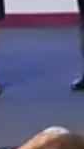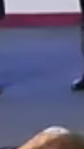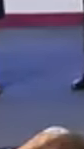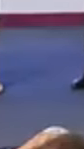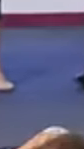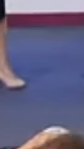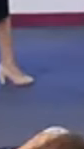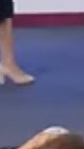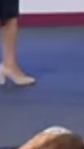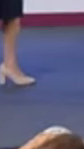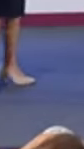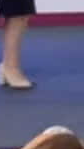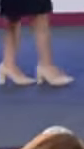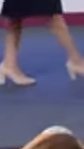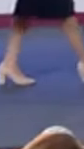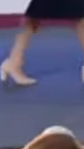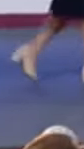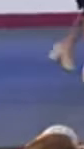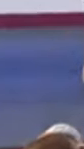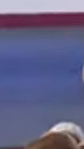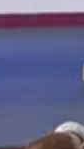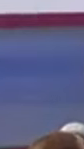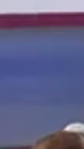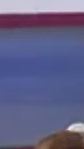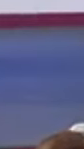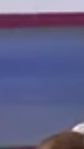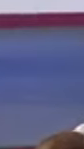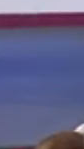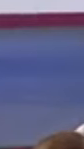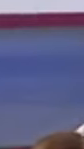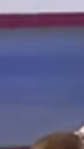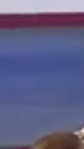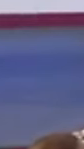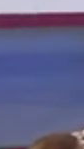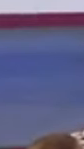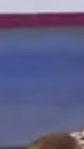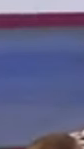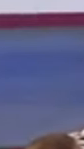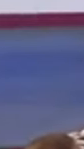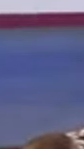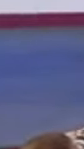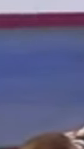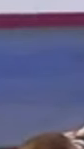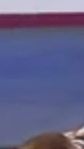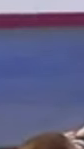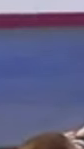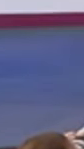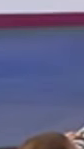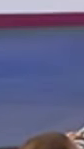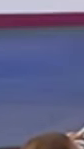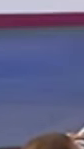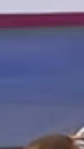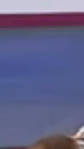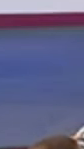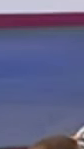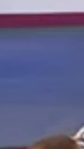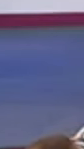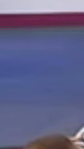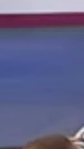te voy a explicar de que trata este nuevo beneficio que estarán